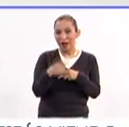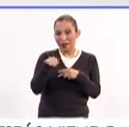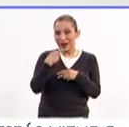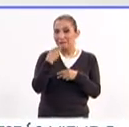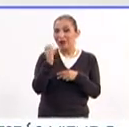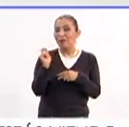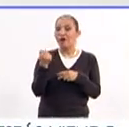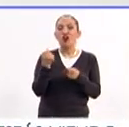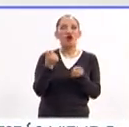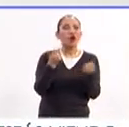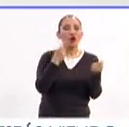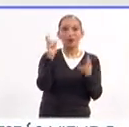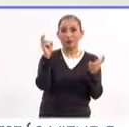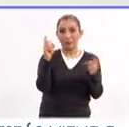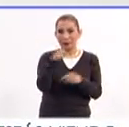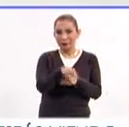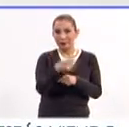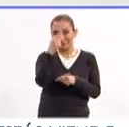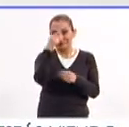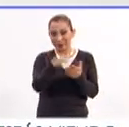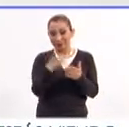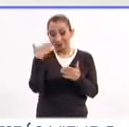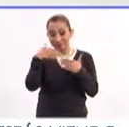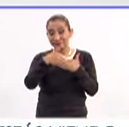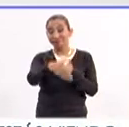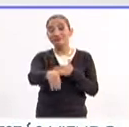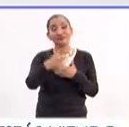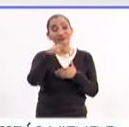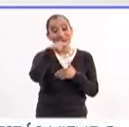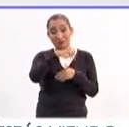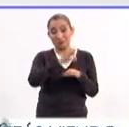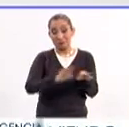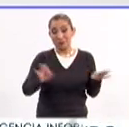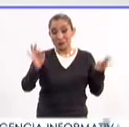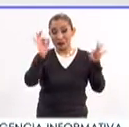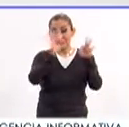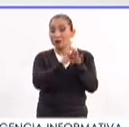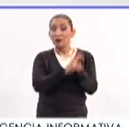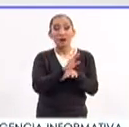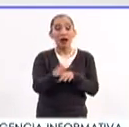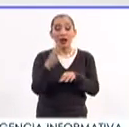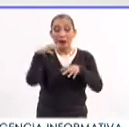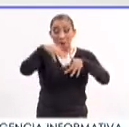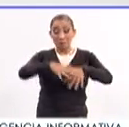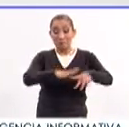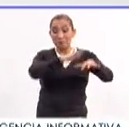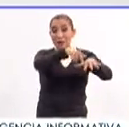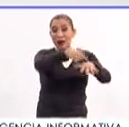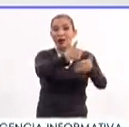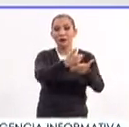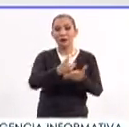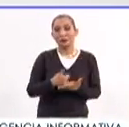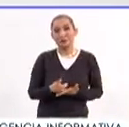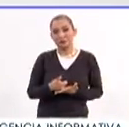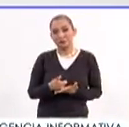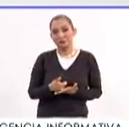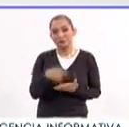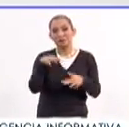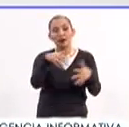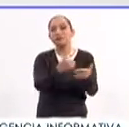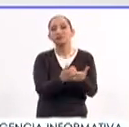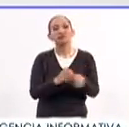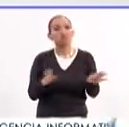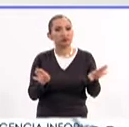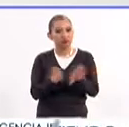habla poco, pero que yo creo que a la larga va a ser uno de los más importantes, y es que los océanos nos ayudan. Nos ayudan